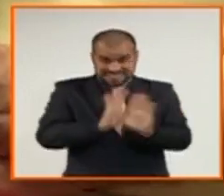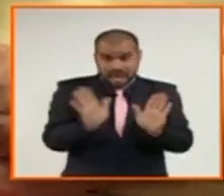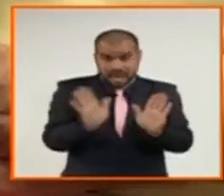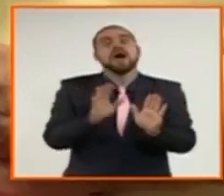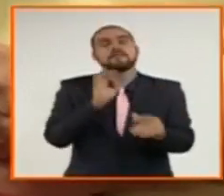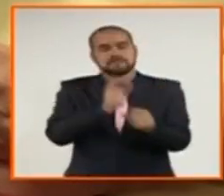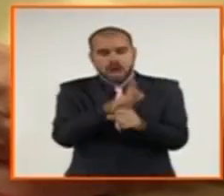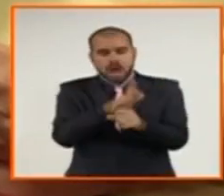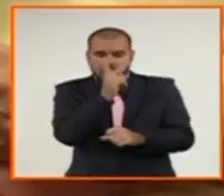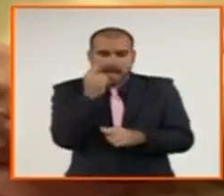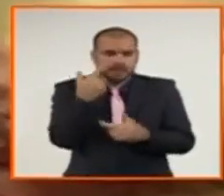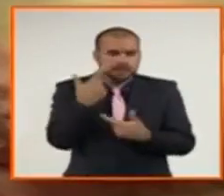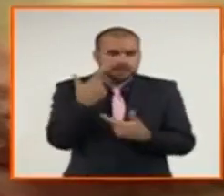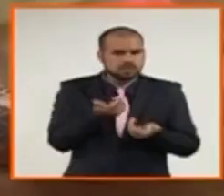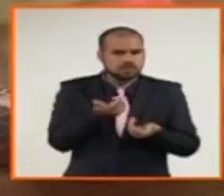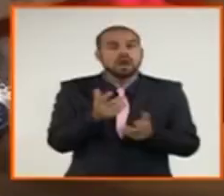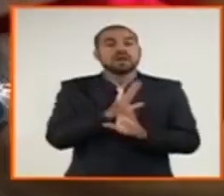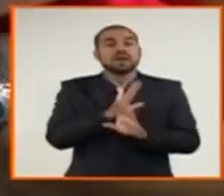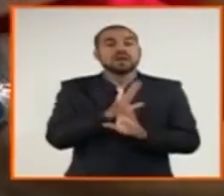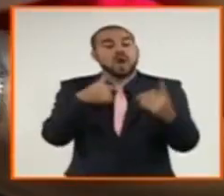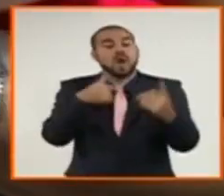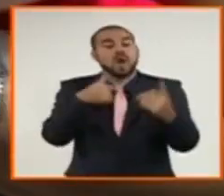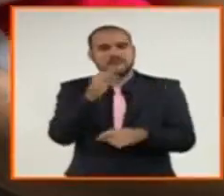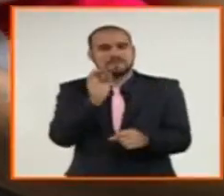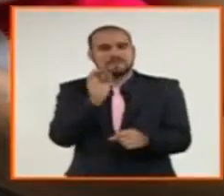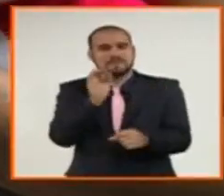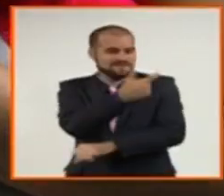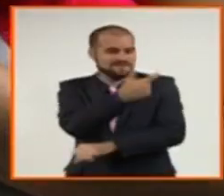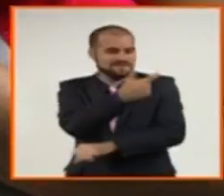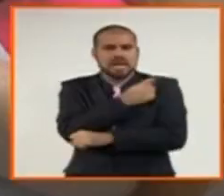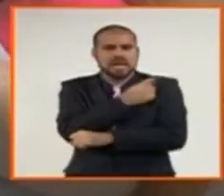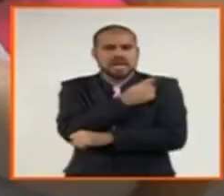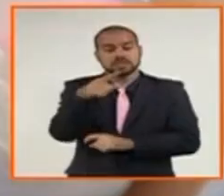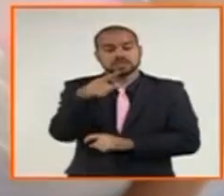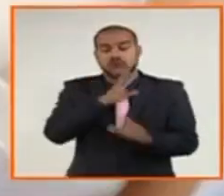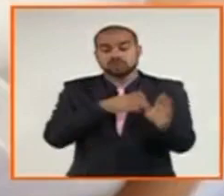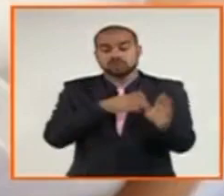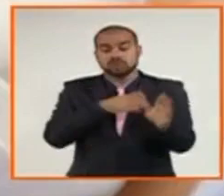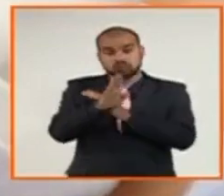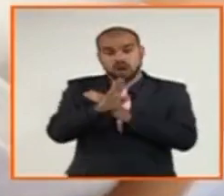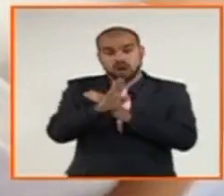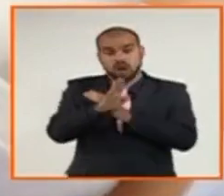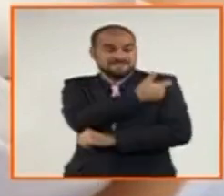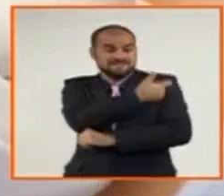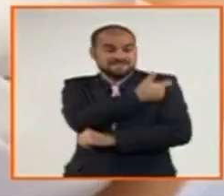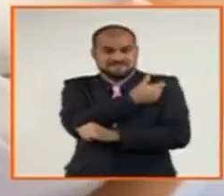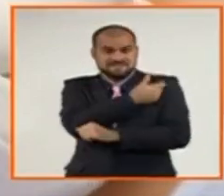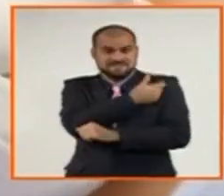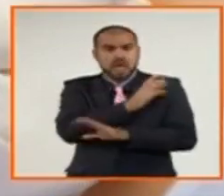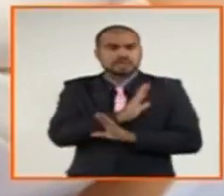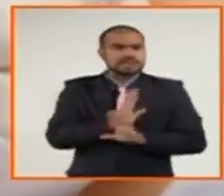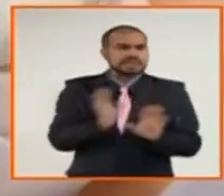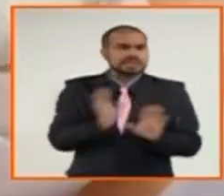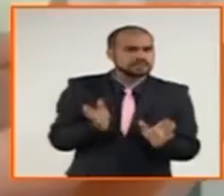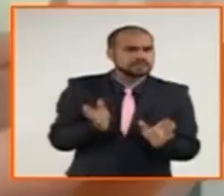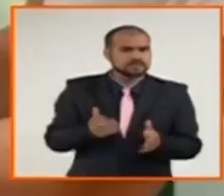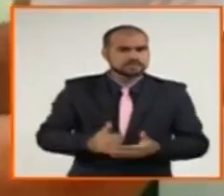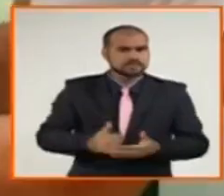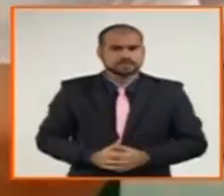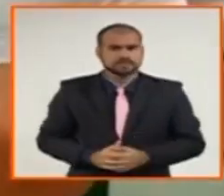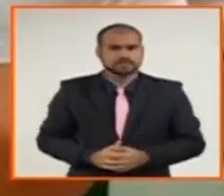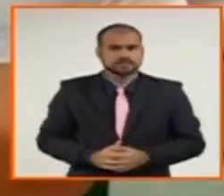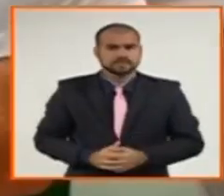reconforta el saber que ninguno de los pacientes que acudieron vacunados, ya sean con vacunación incompleta o no, tuvieron formas